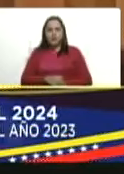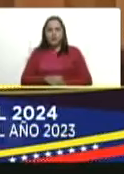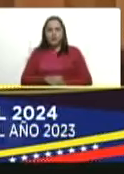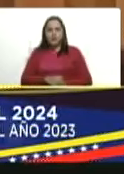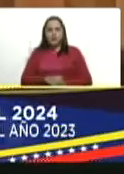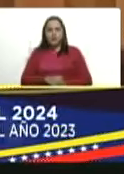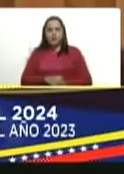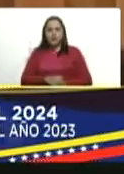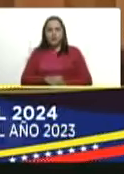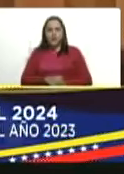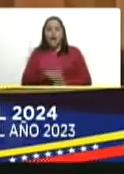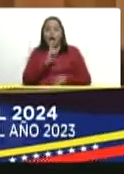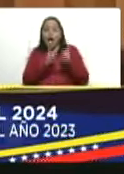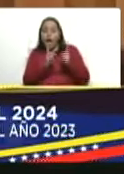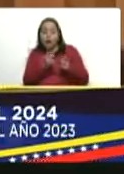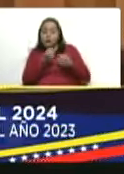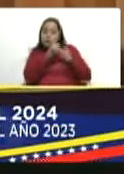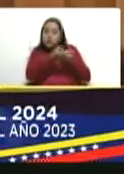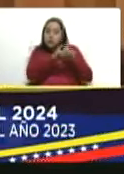Bueno, alguien que le cuente a Arriaza, pues.